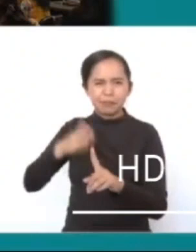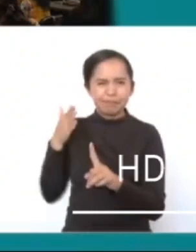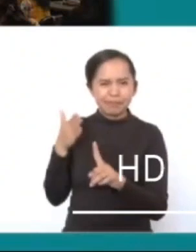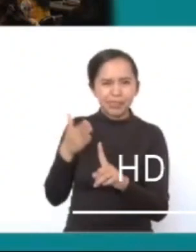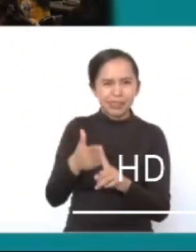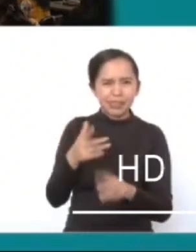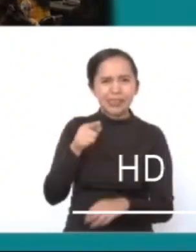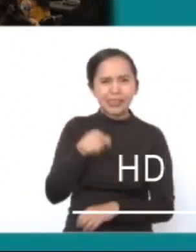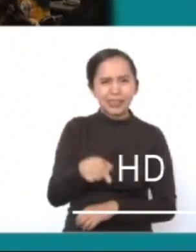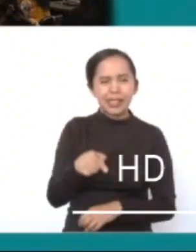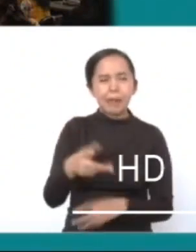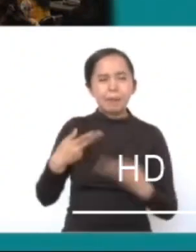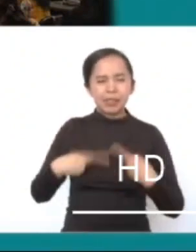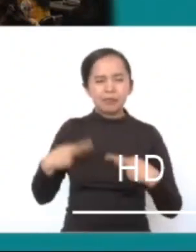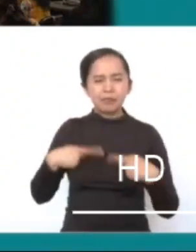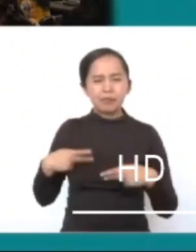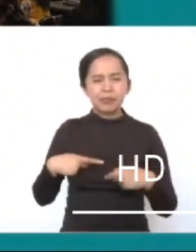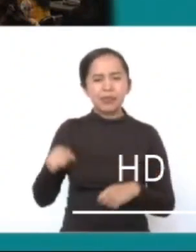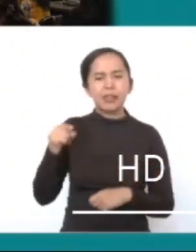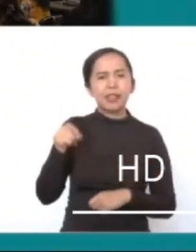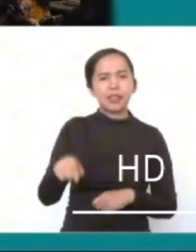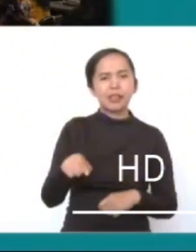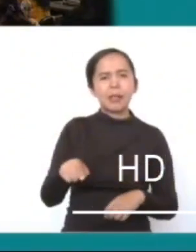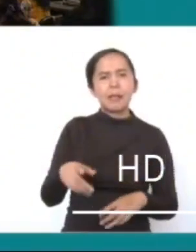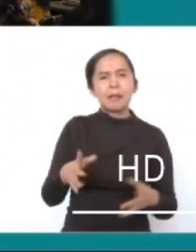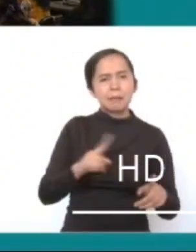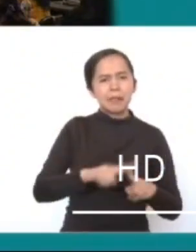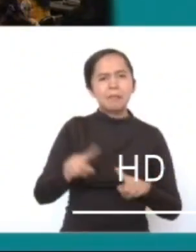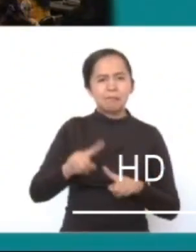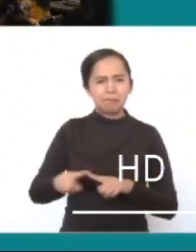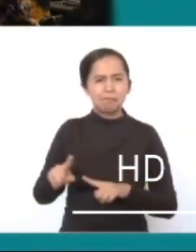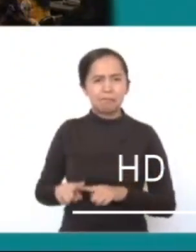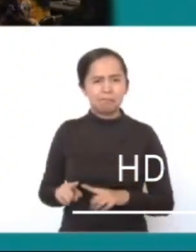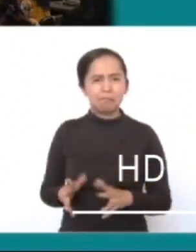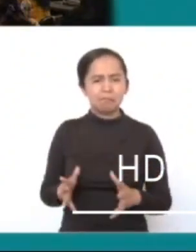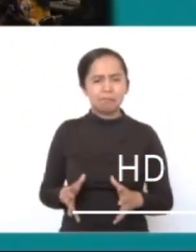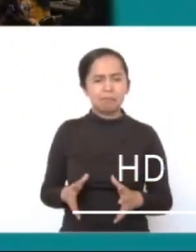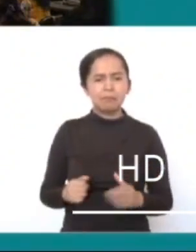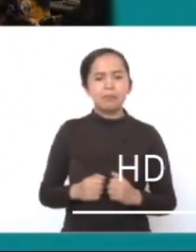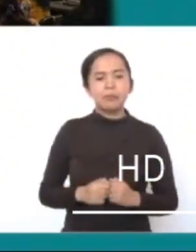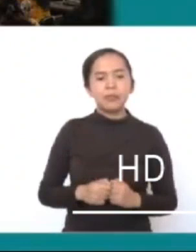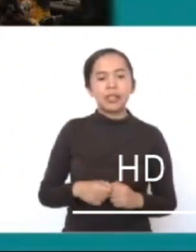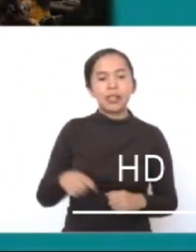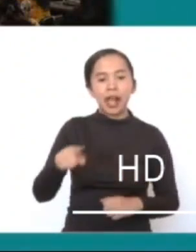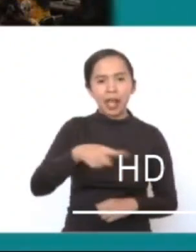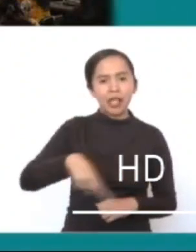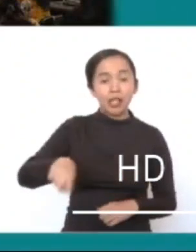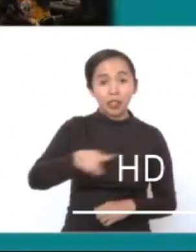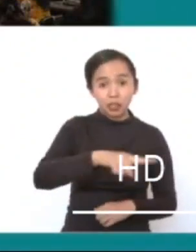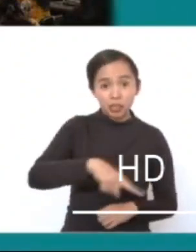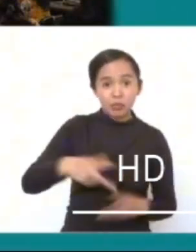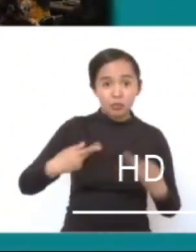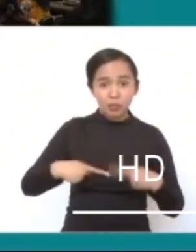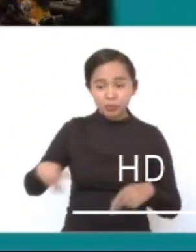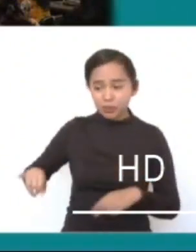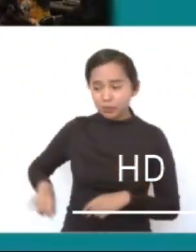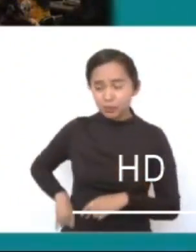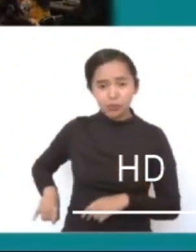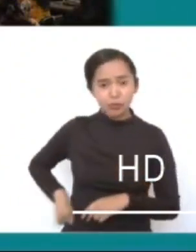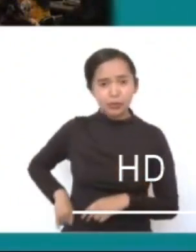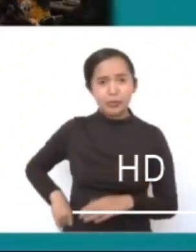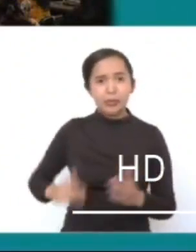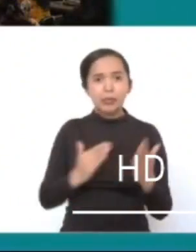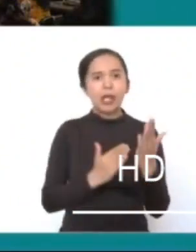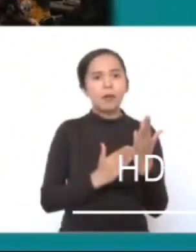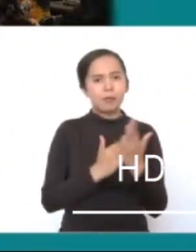a personal que labora en las áreas jurisdiccionales de todas las materias, y dado el interés generado, se incrementó el total